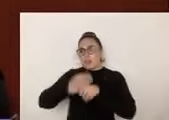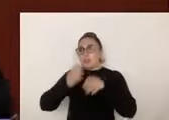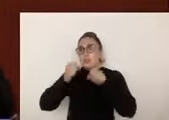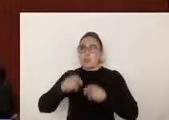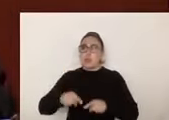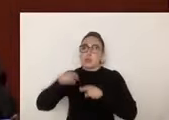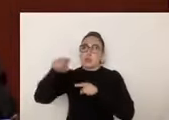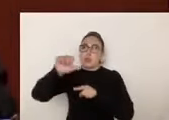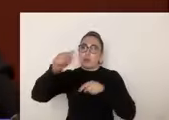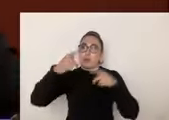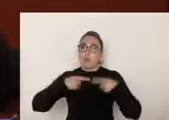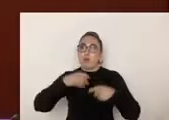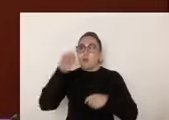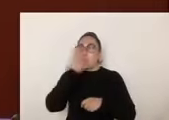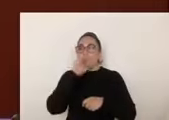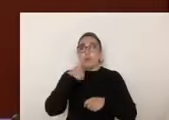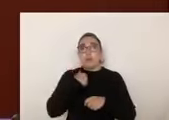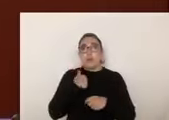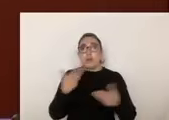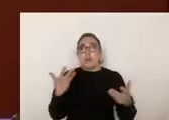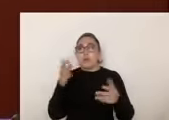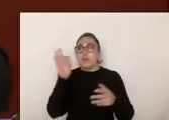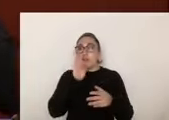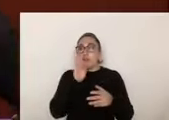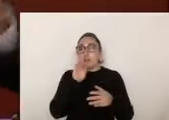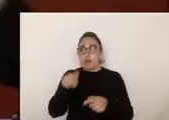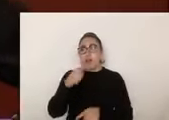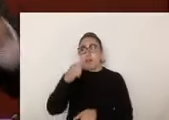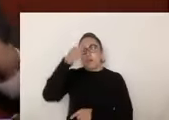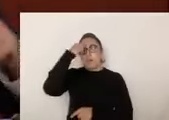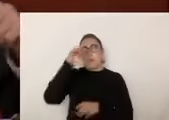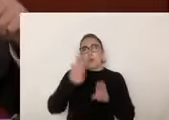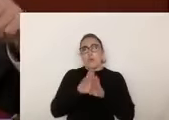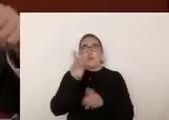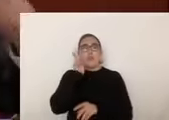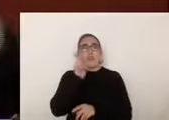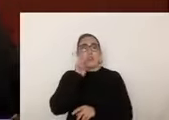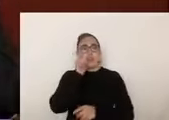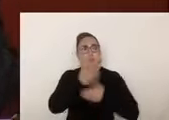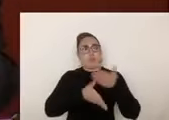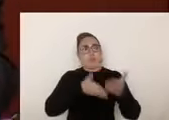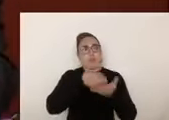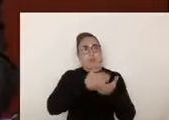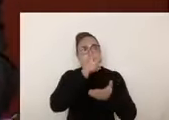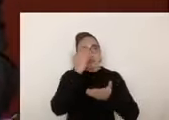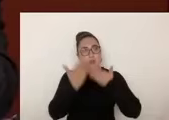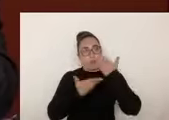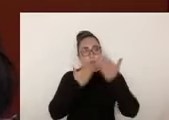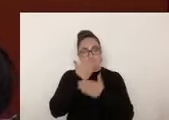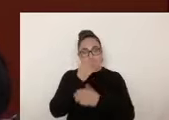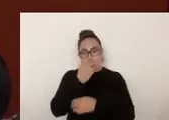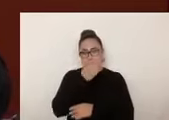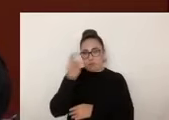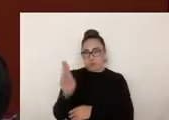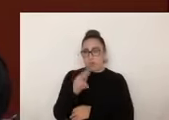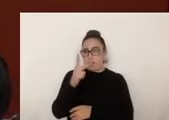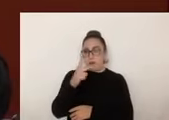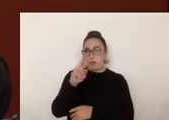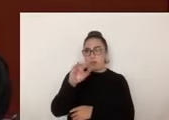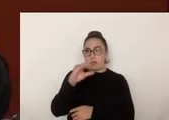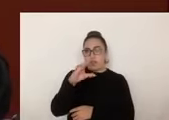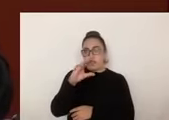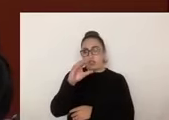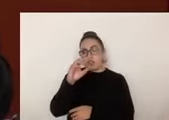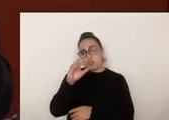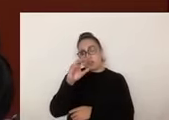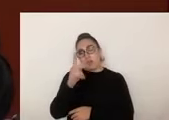la prisa con la que vayamos. Y se le ocurrió como experimento, fue a Princeton y estudiantes de teología. ¿Por qué estudiantes de teología? Es muy bueno